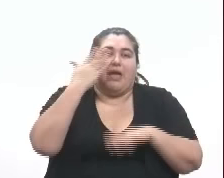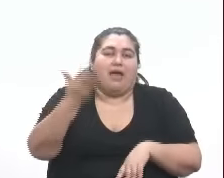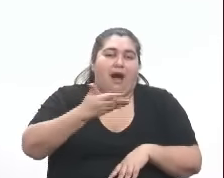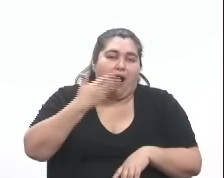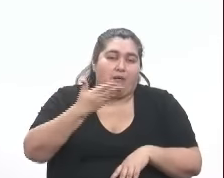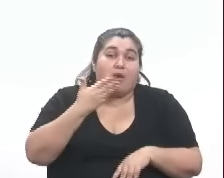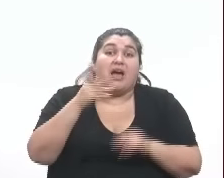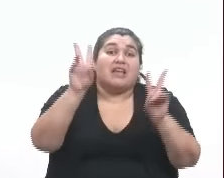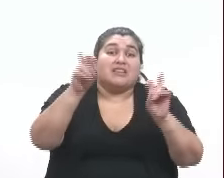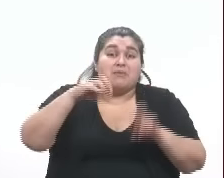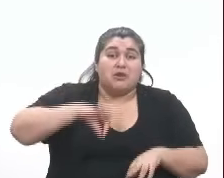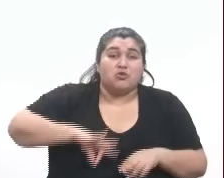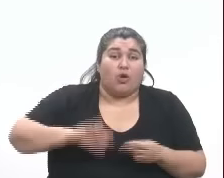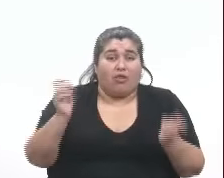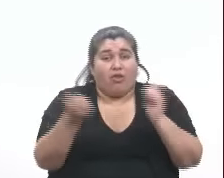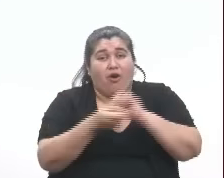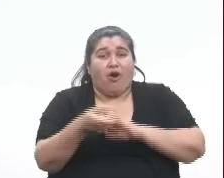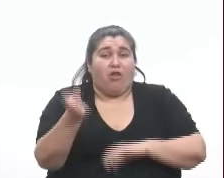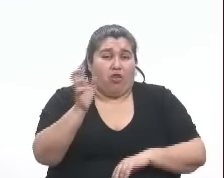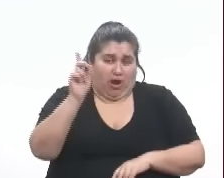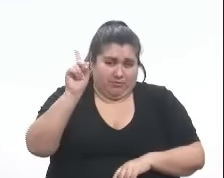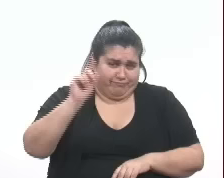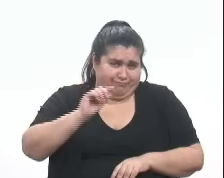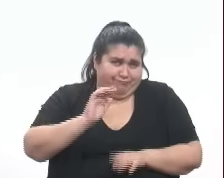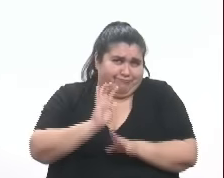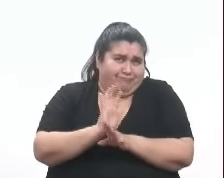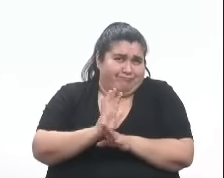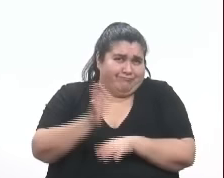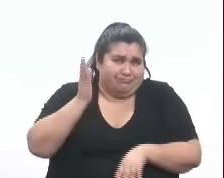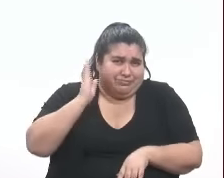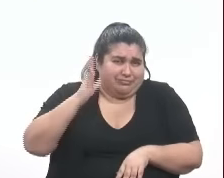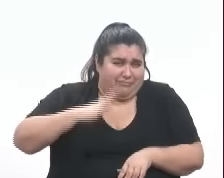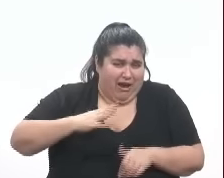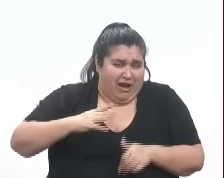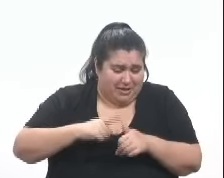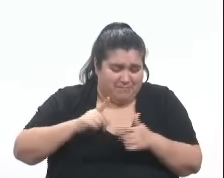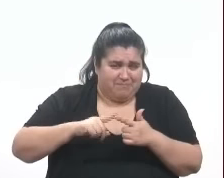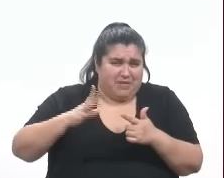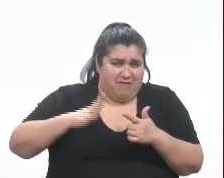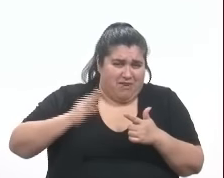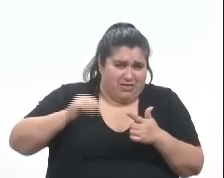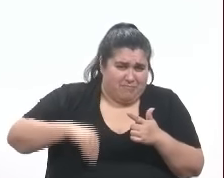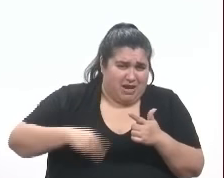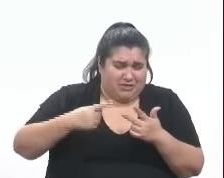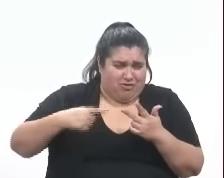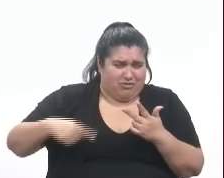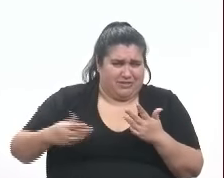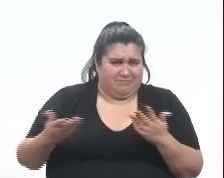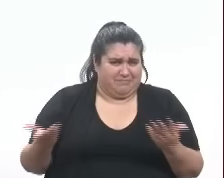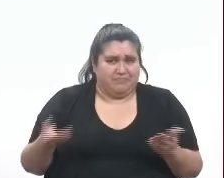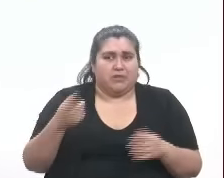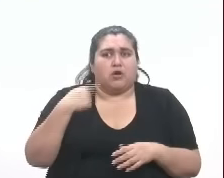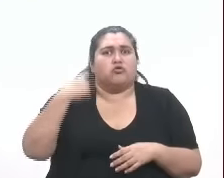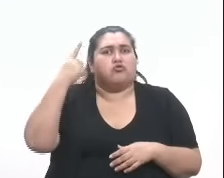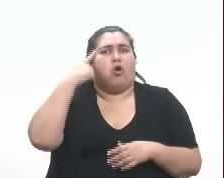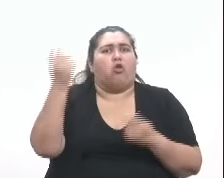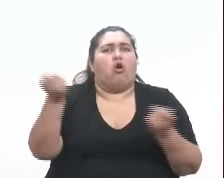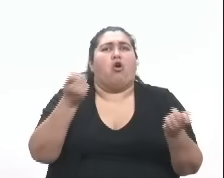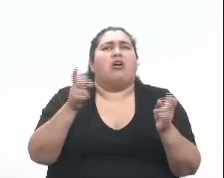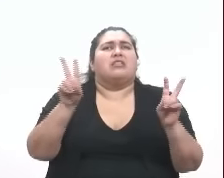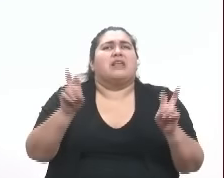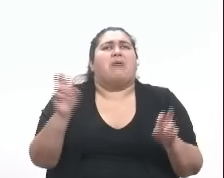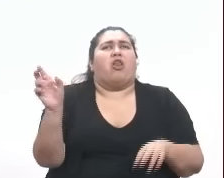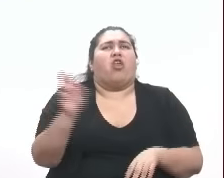lejos. Pulverizar el Banco Central cada vez más lejos. Todos iban a ganar en dólares.